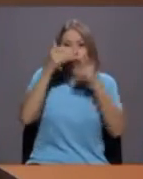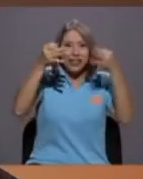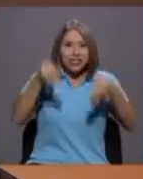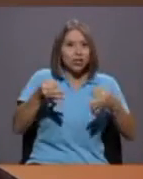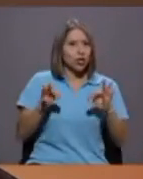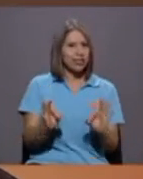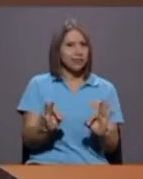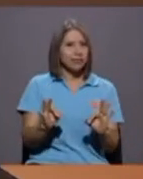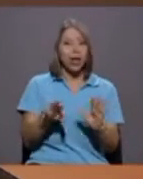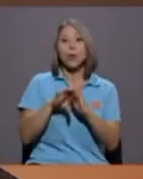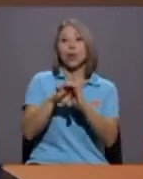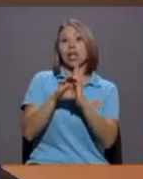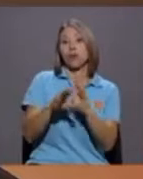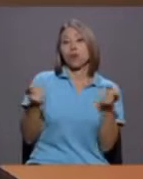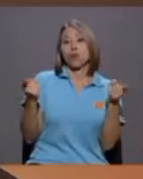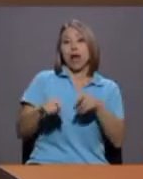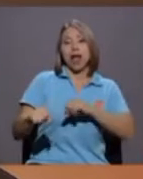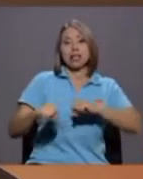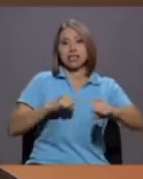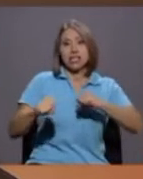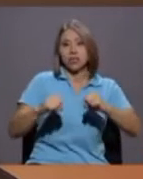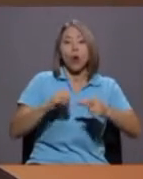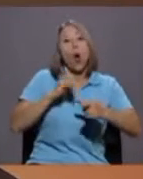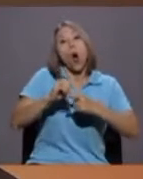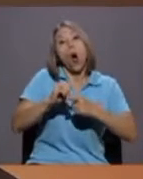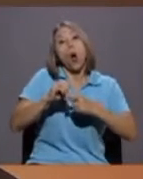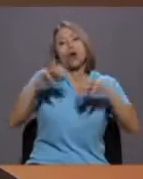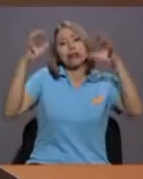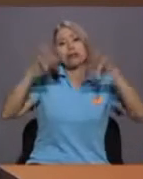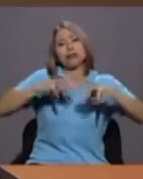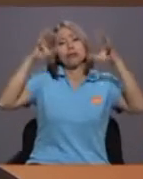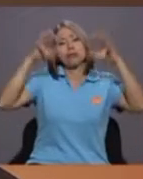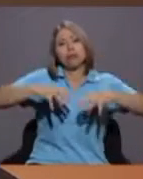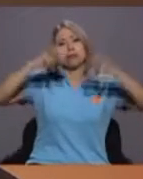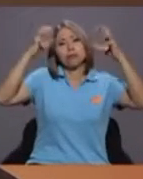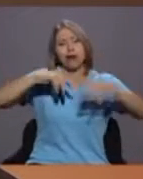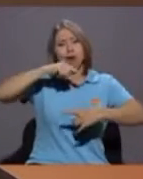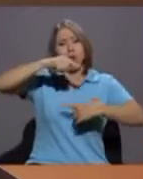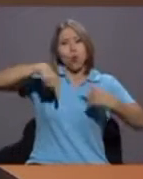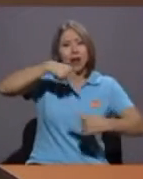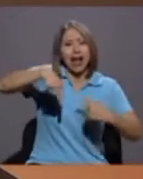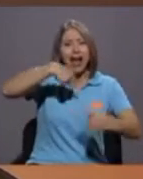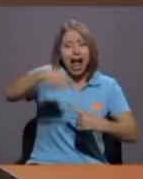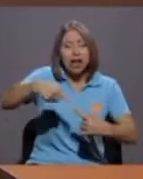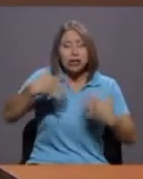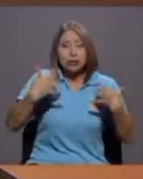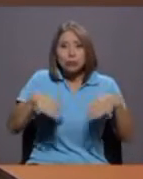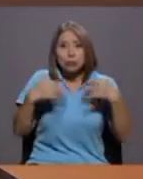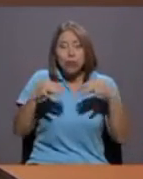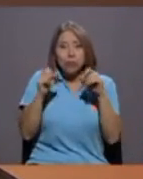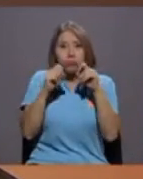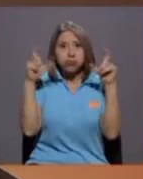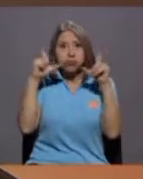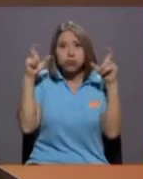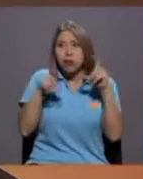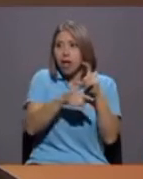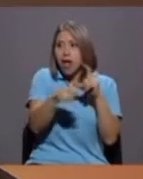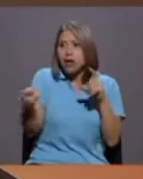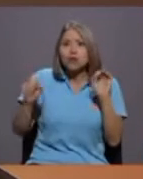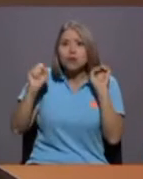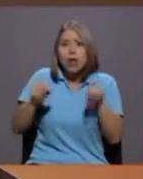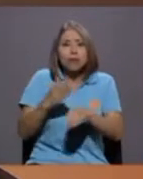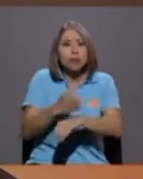cuando se presenta un sismo o cuando se les da un huracán, es impresionante la capacidad de la recuperación que